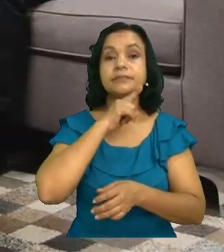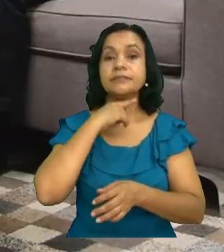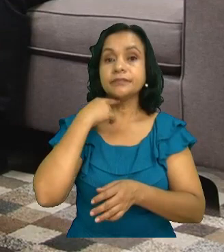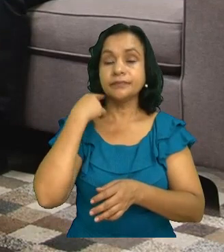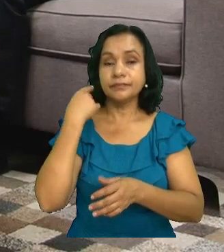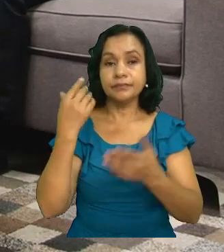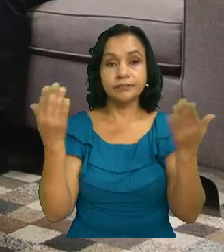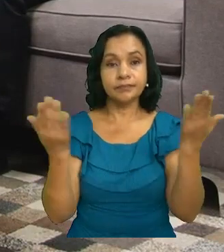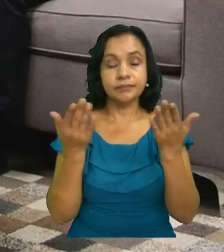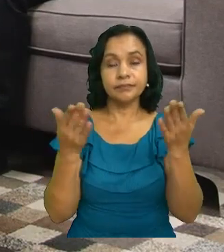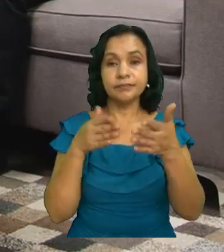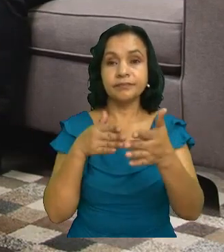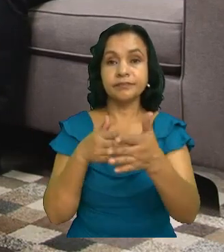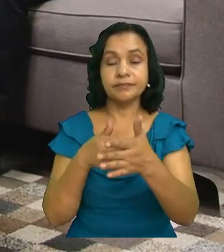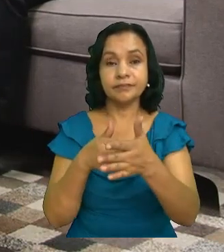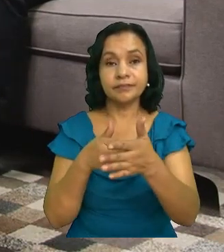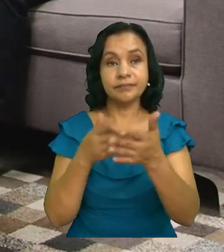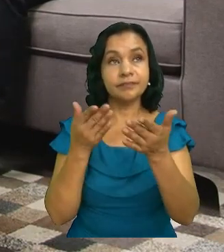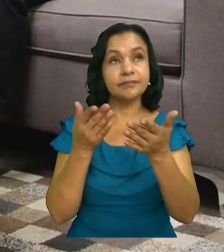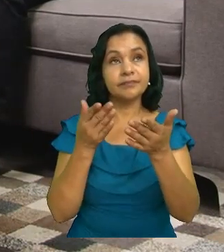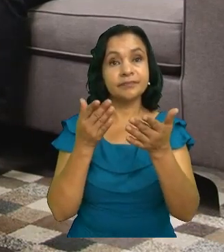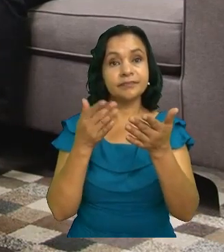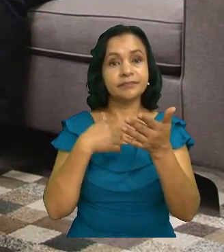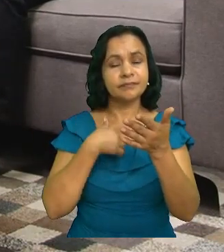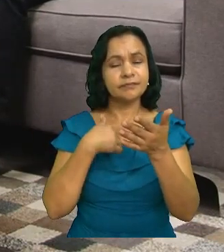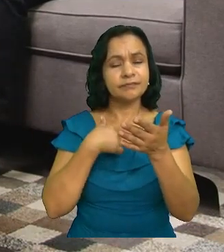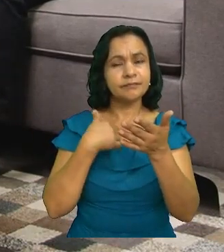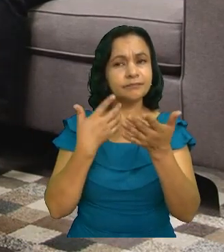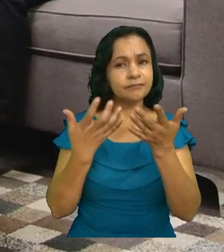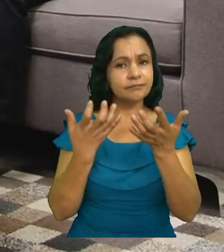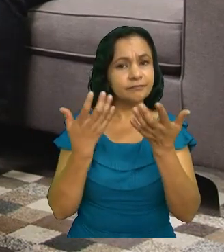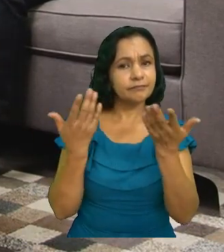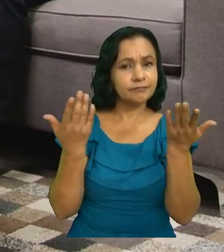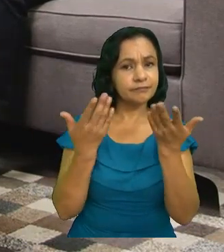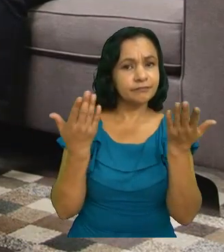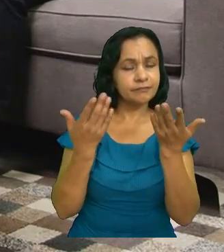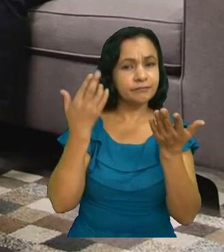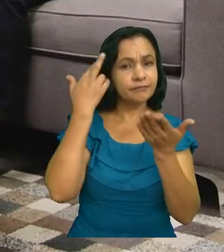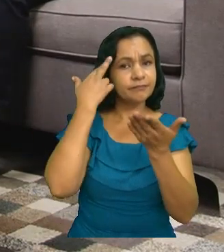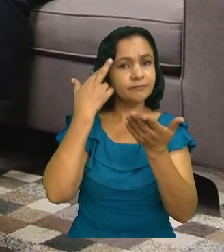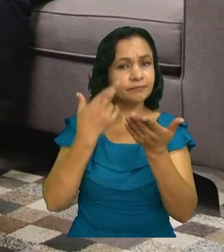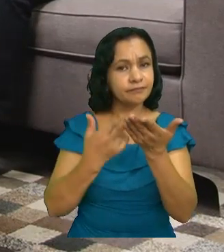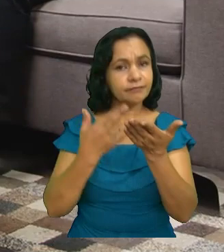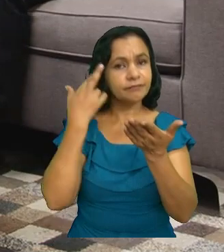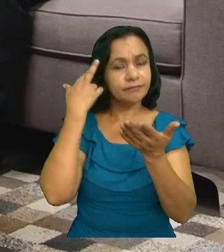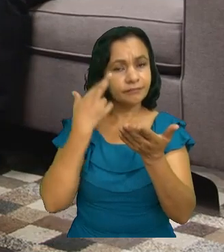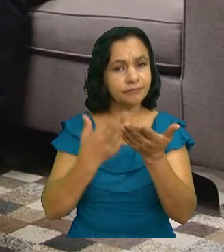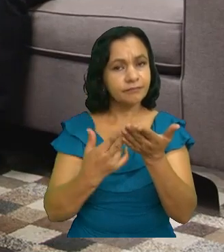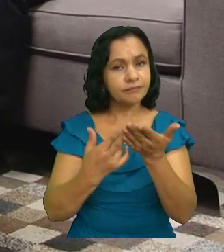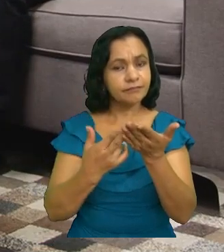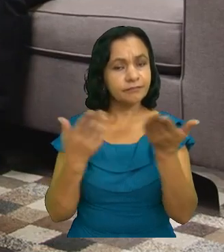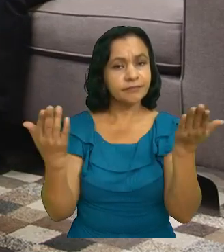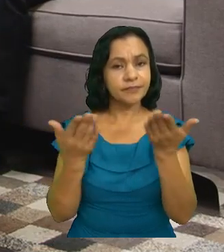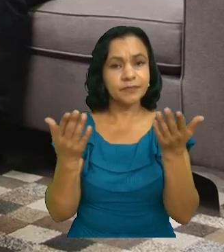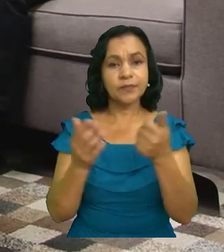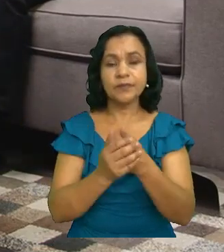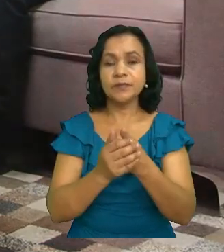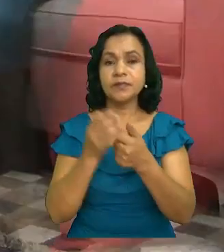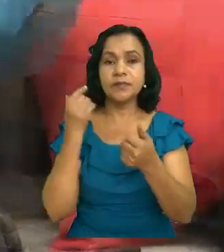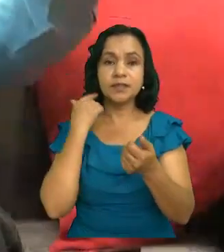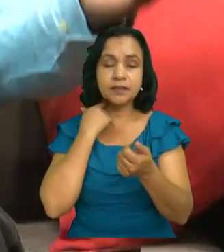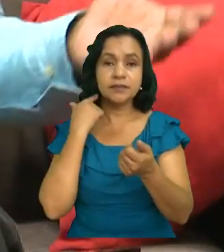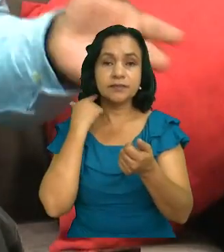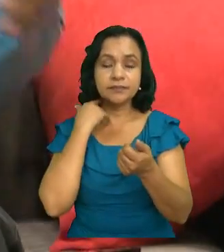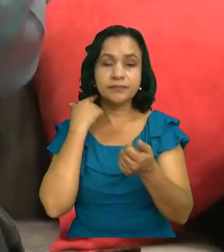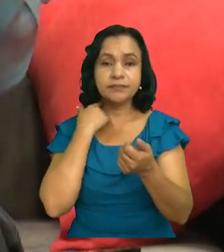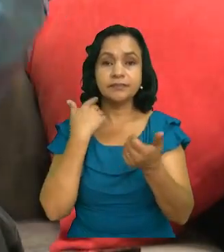Y discúlpeme que le interrumpa, pero hay algo que me causa algún tipo de recuerdo, un flashback solamente. Pues siempre usted